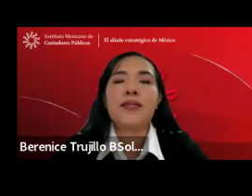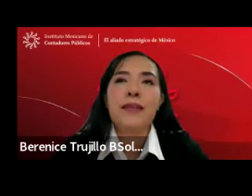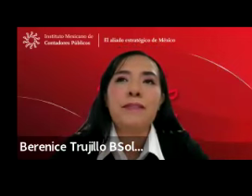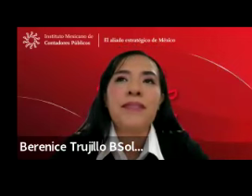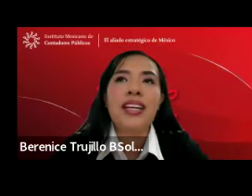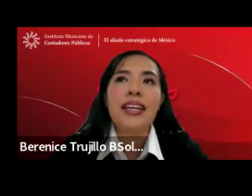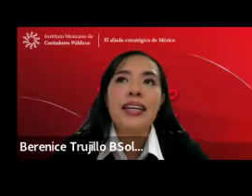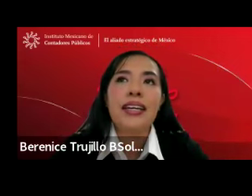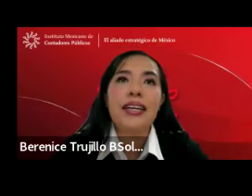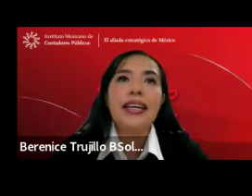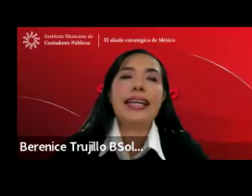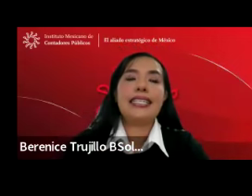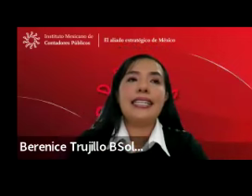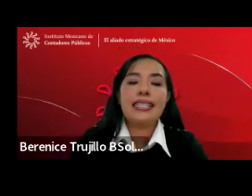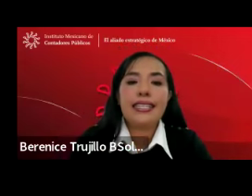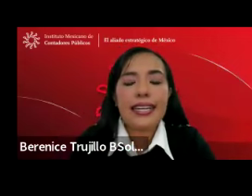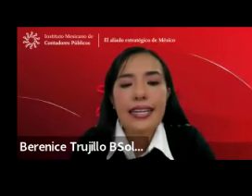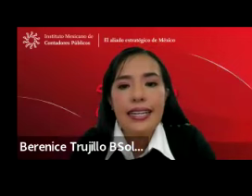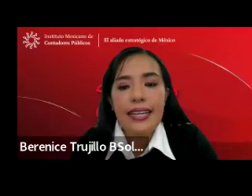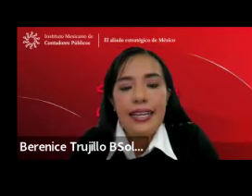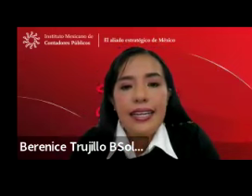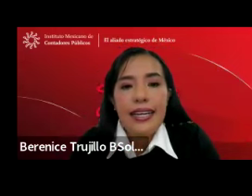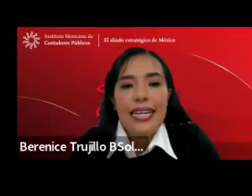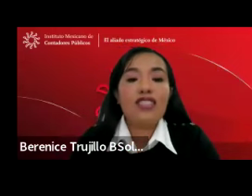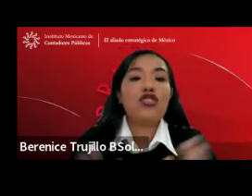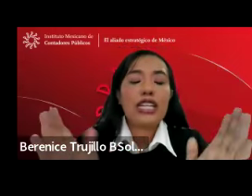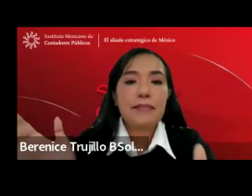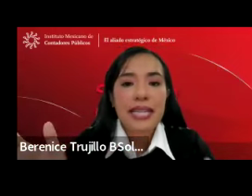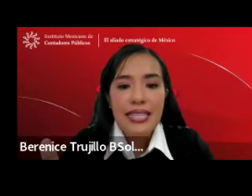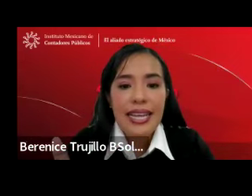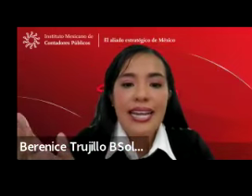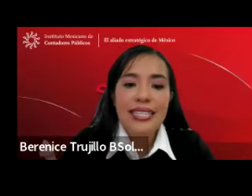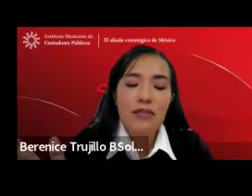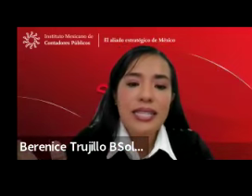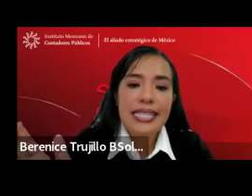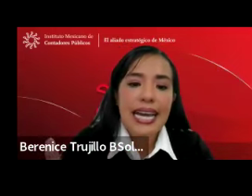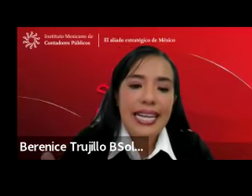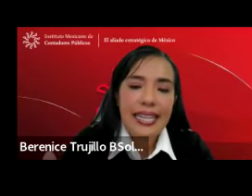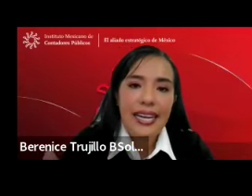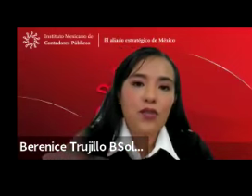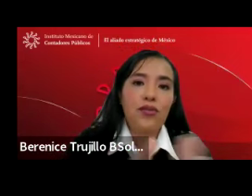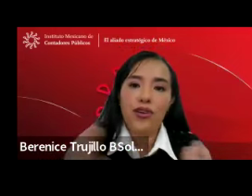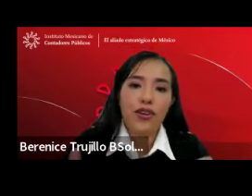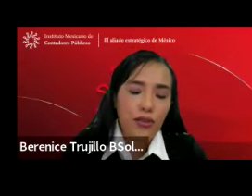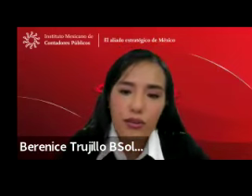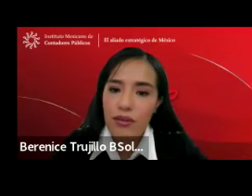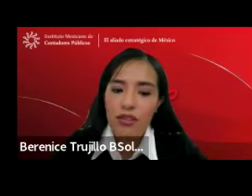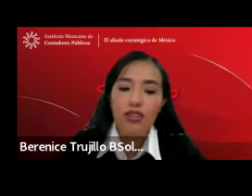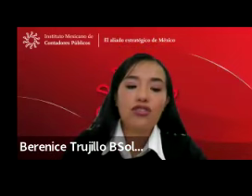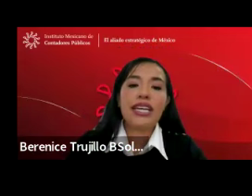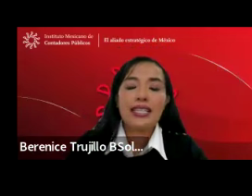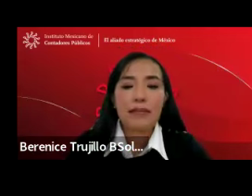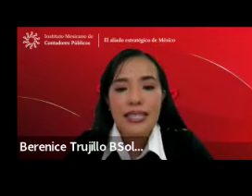¿cómo se pregunta? Que si estos 6 meses eran 6 meses calendario.